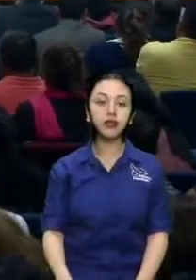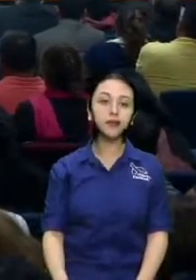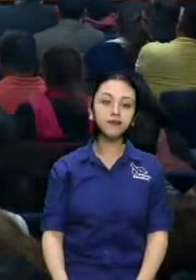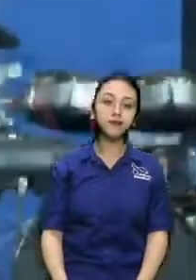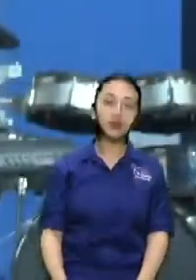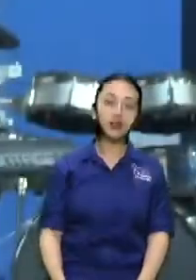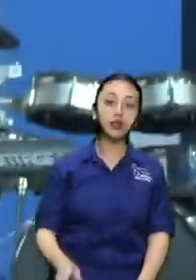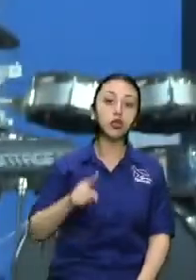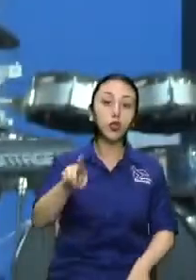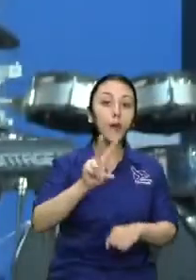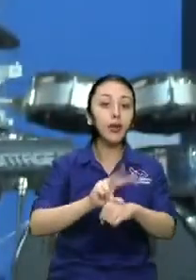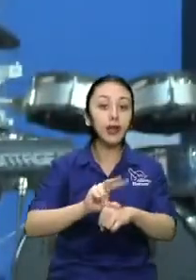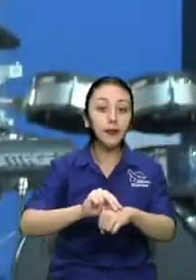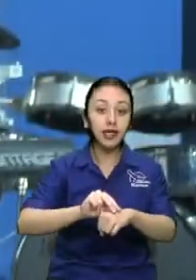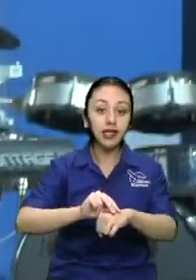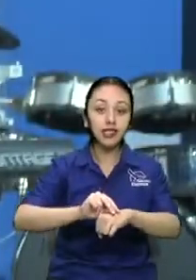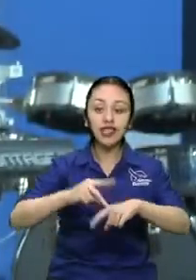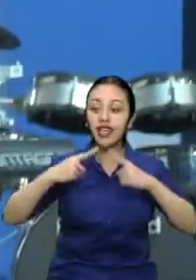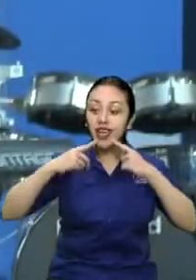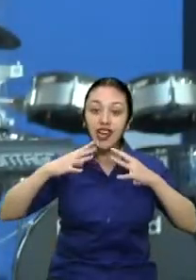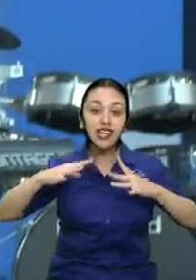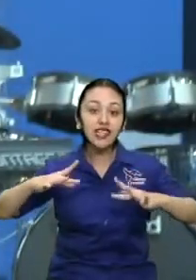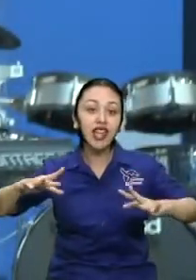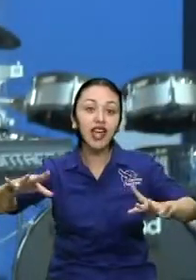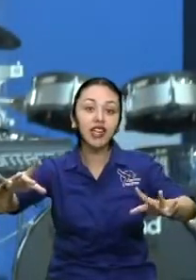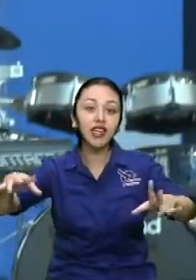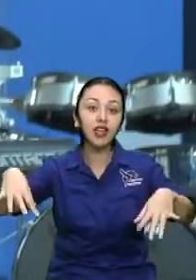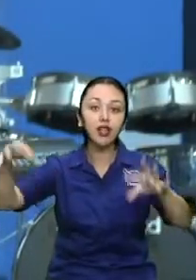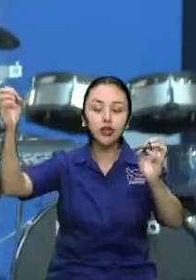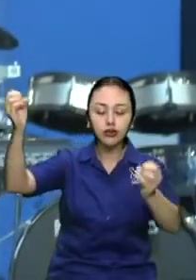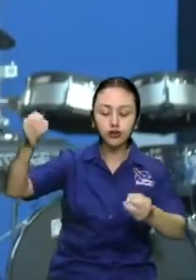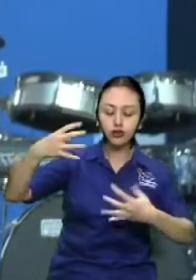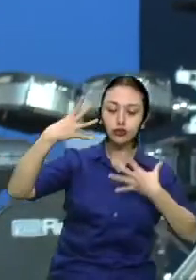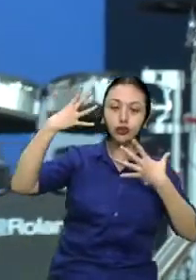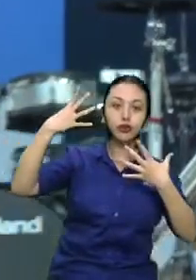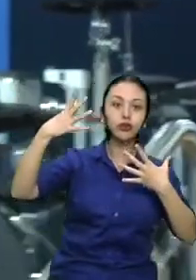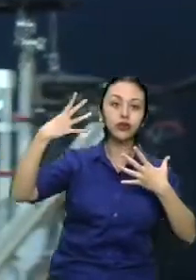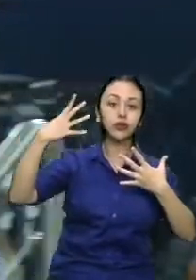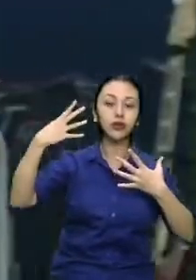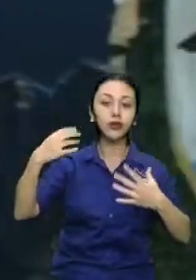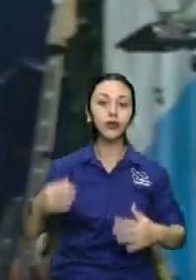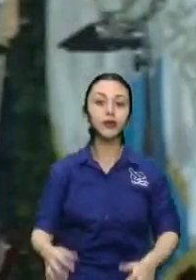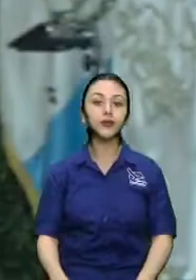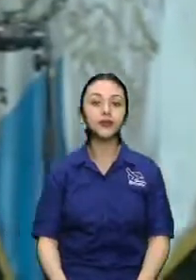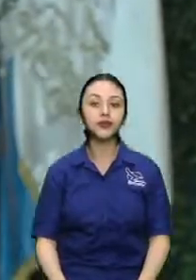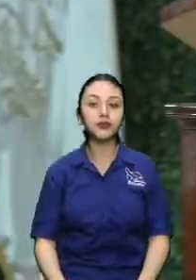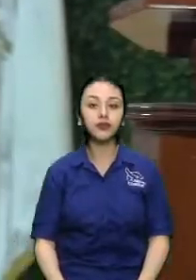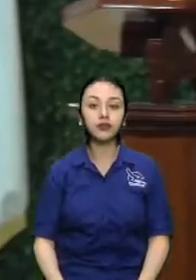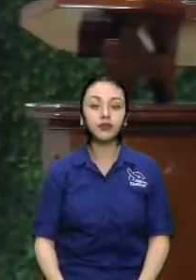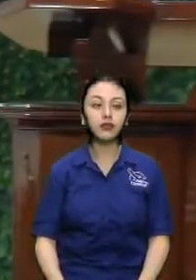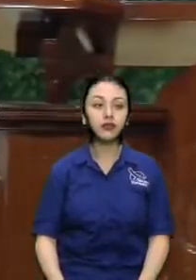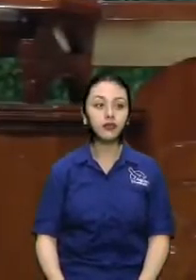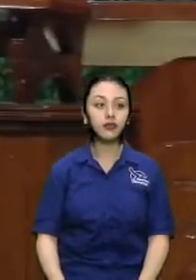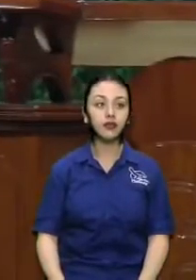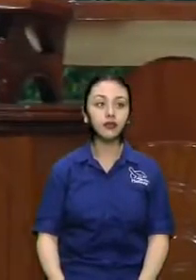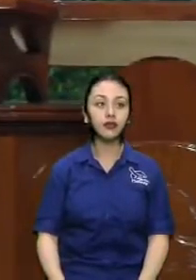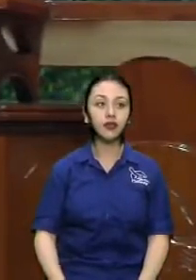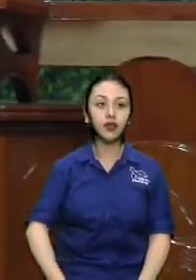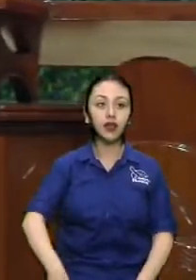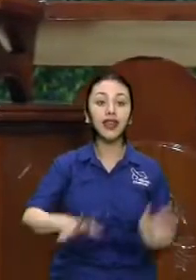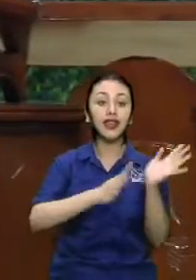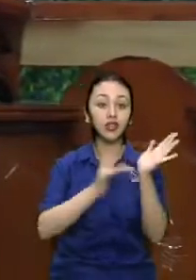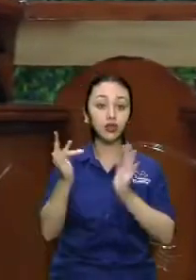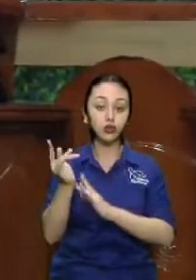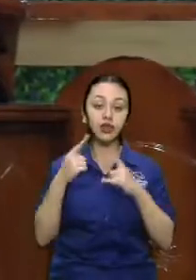dejas rociar con la sangre del cordero, a lo cual estás predestinado según 1 Pedro 1:1, vosotros habéis sido predestinados para ser rociados con la sangre